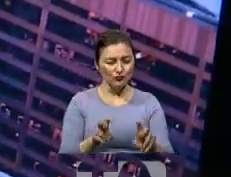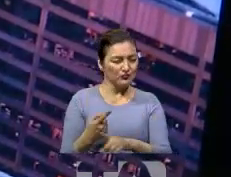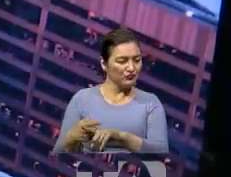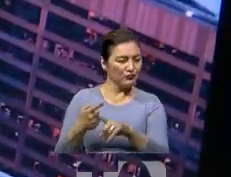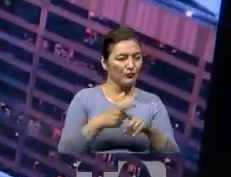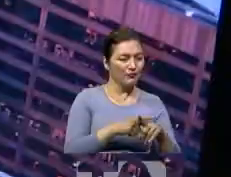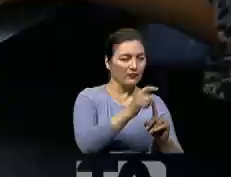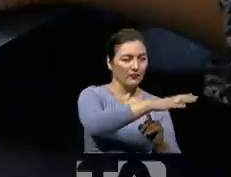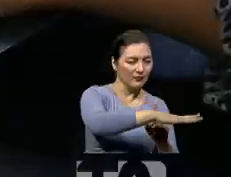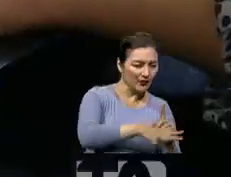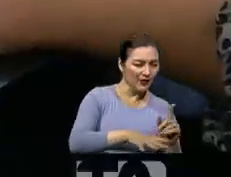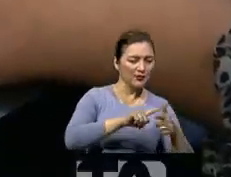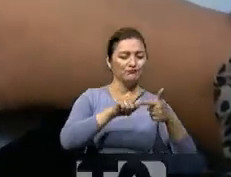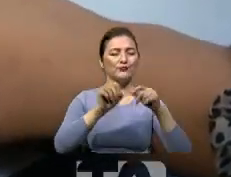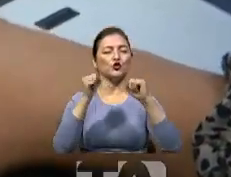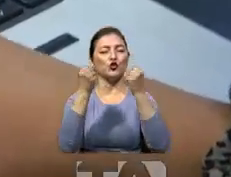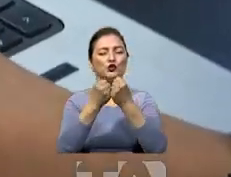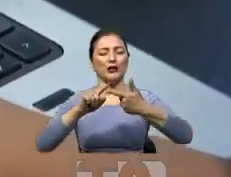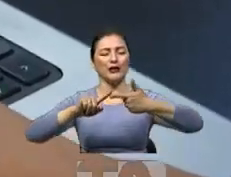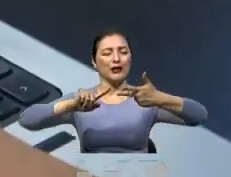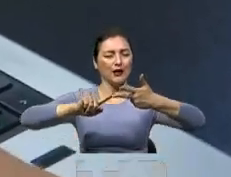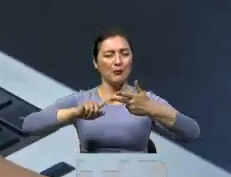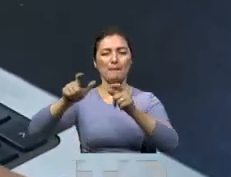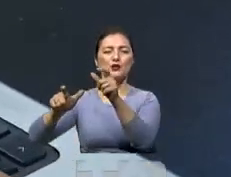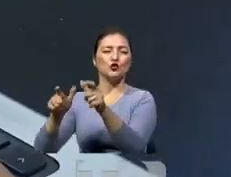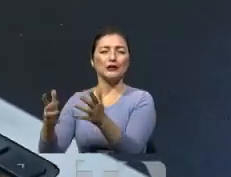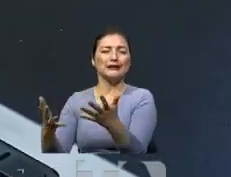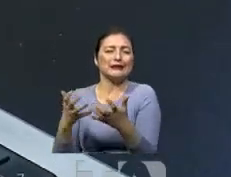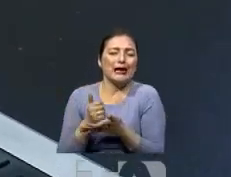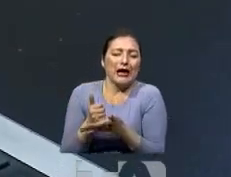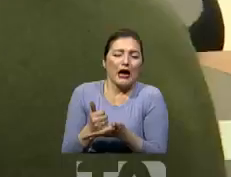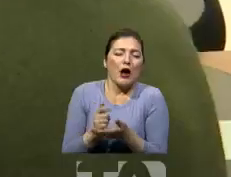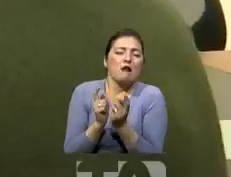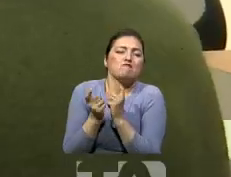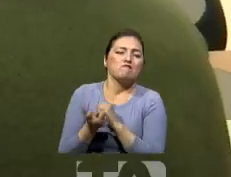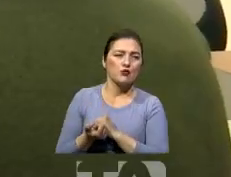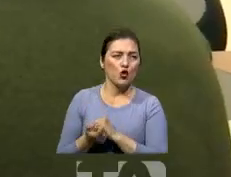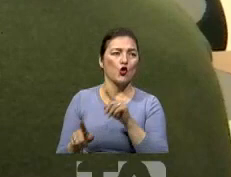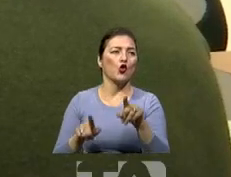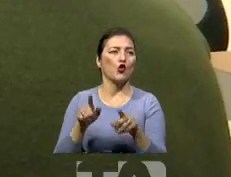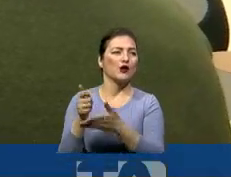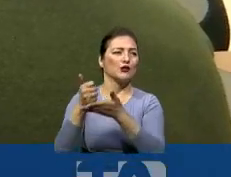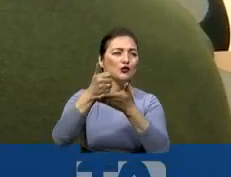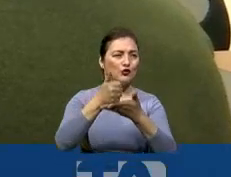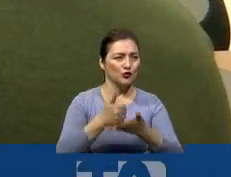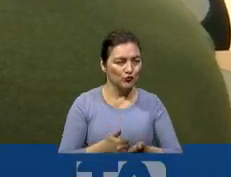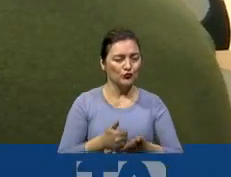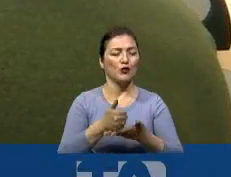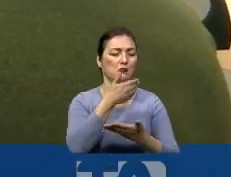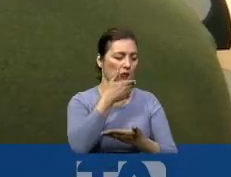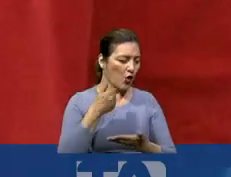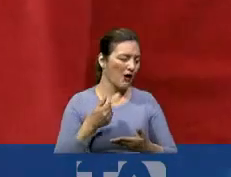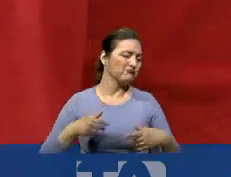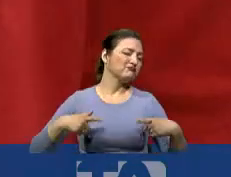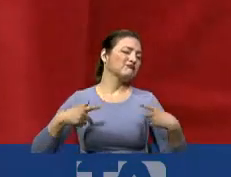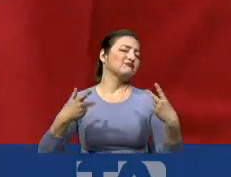desde lo ambiental social y demás personas que buscan generar un cambio o algún tipo de ayuda para mejorar su realidad